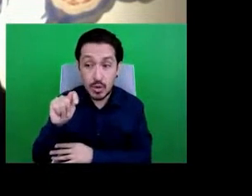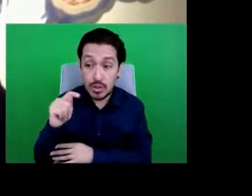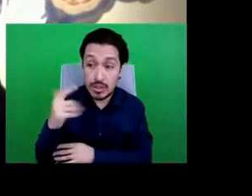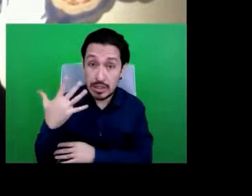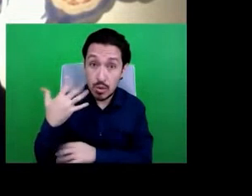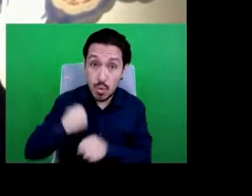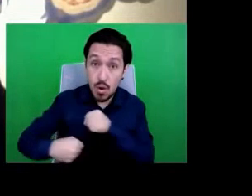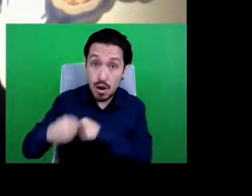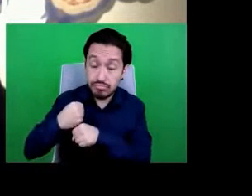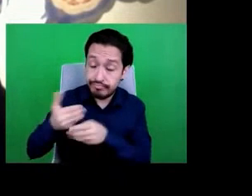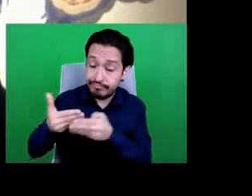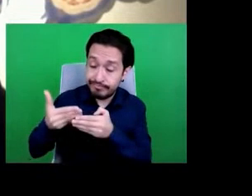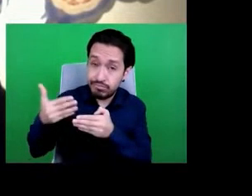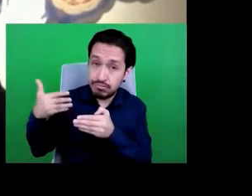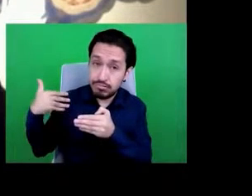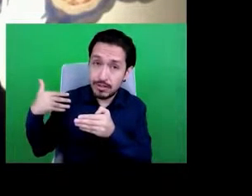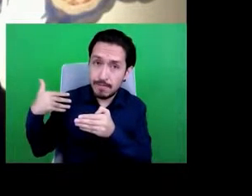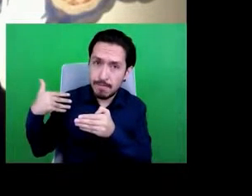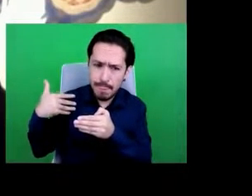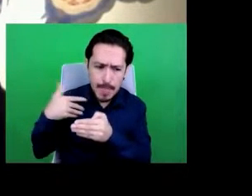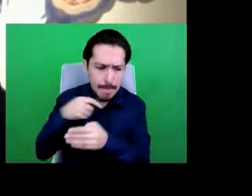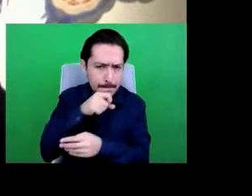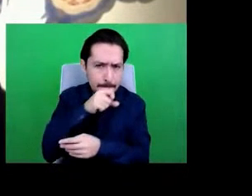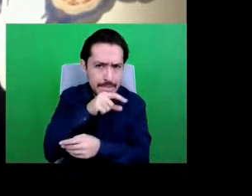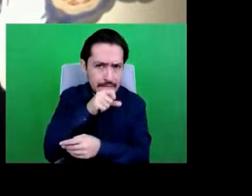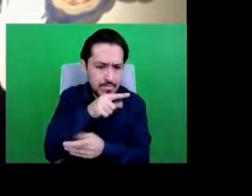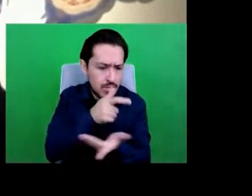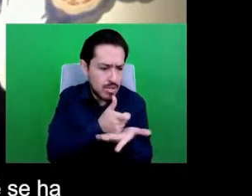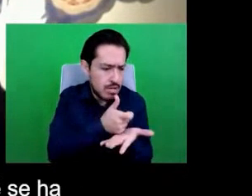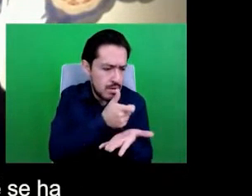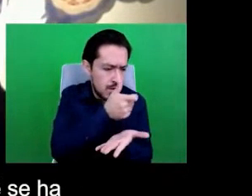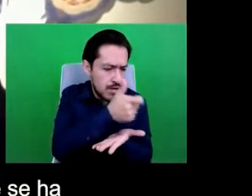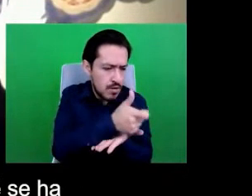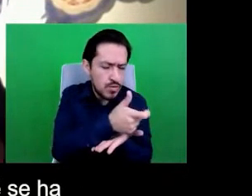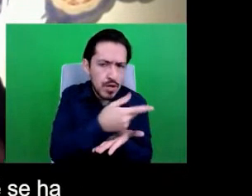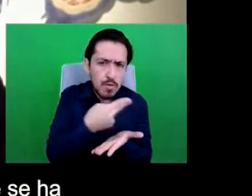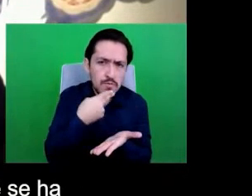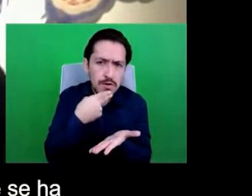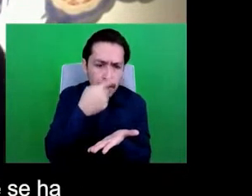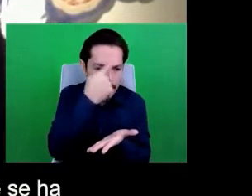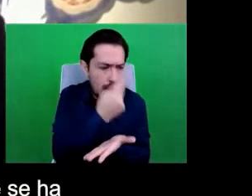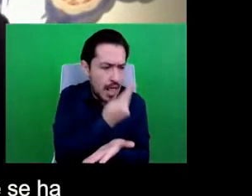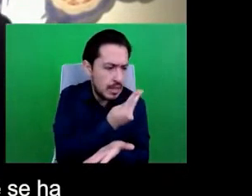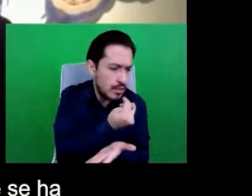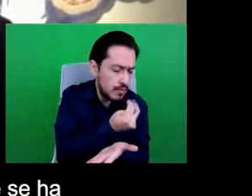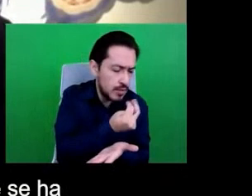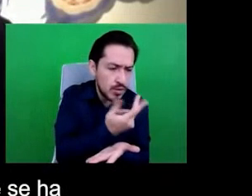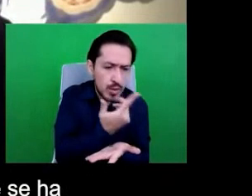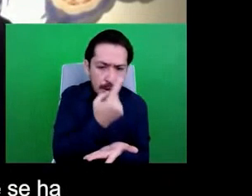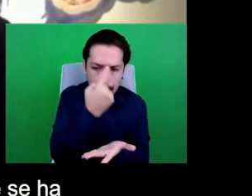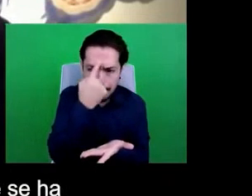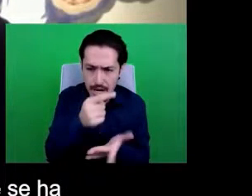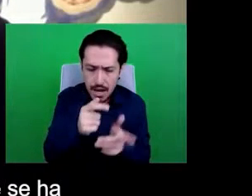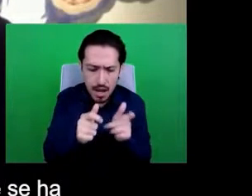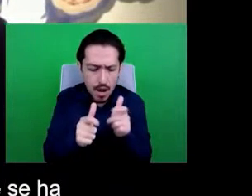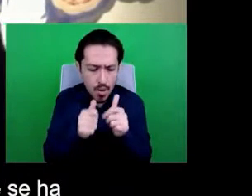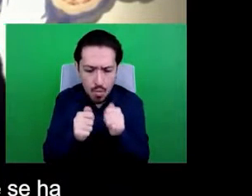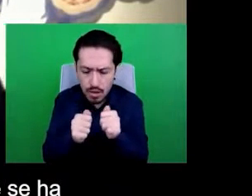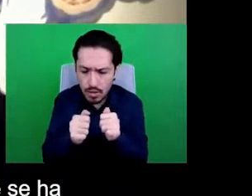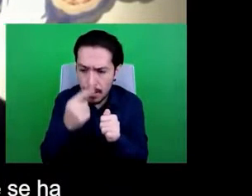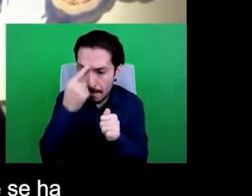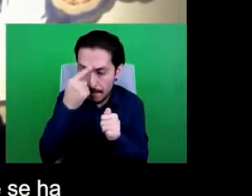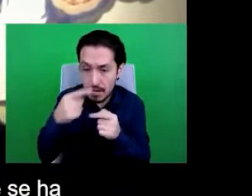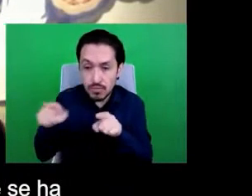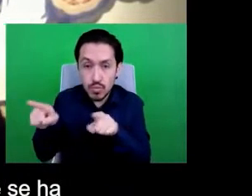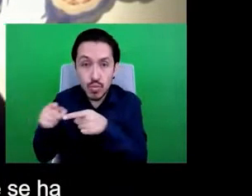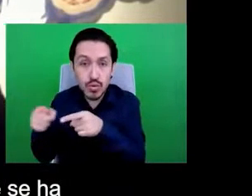5 años, la misma cantidad de dinero se ha invertido en televisión, en videojuegos y en